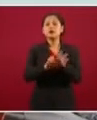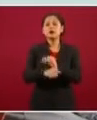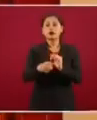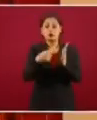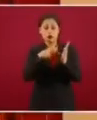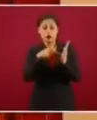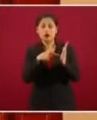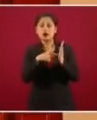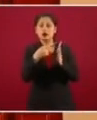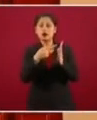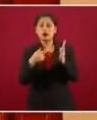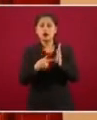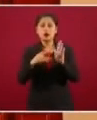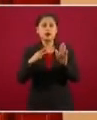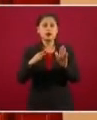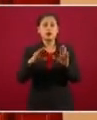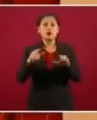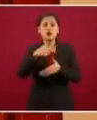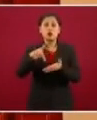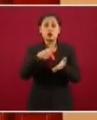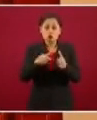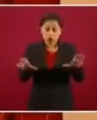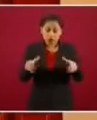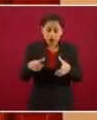cerrados. Entonces, consúltenlo, es